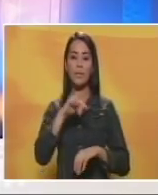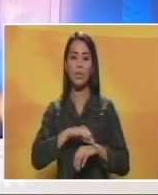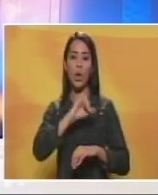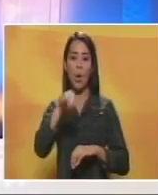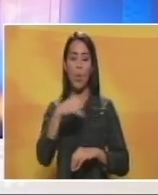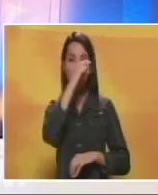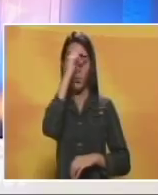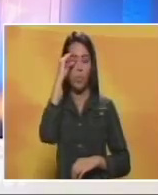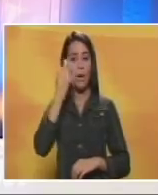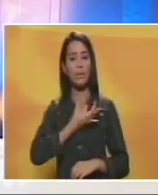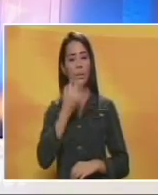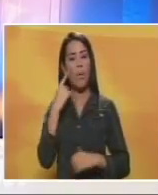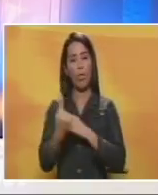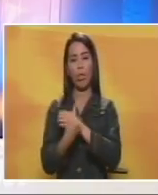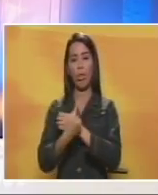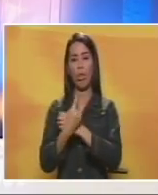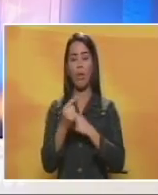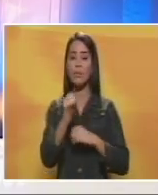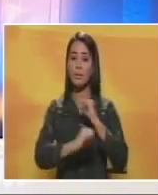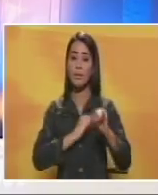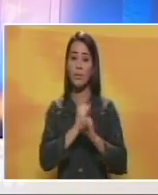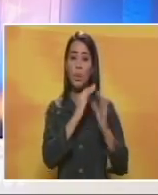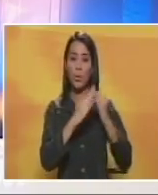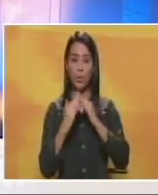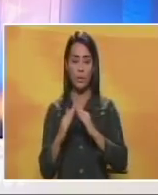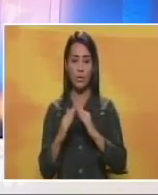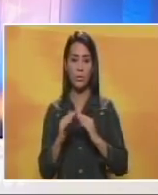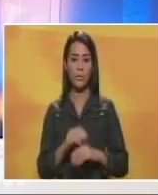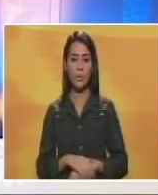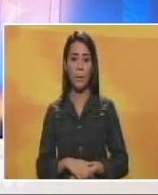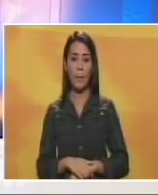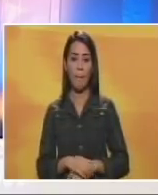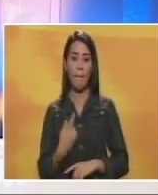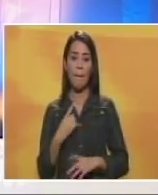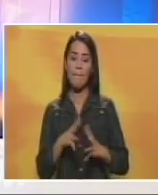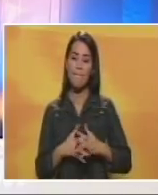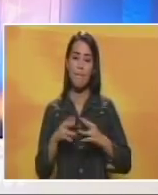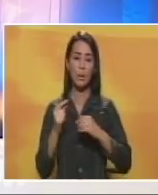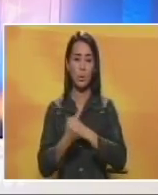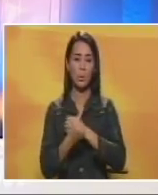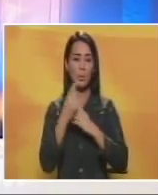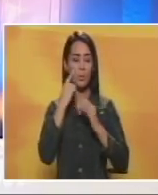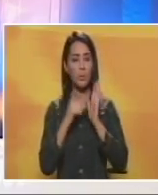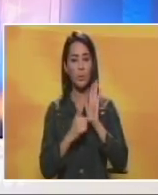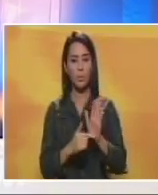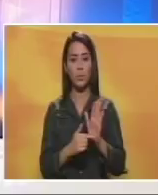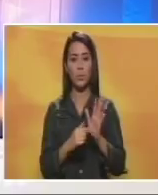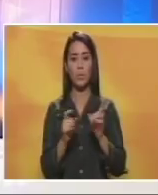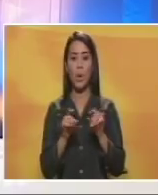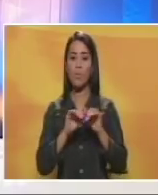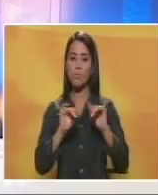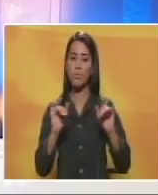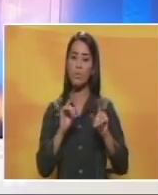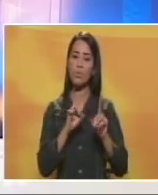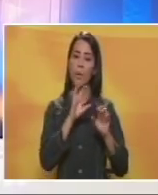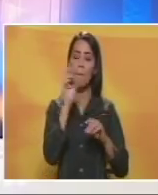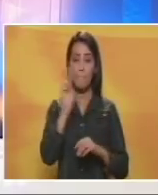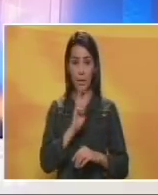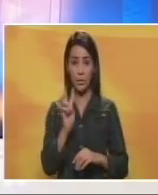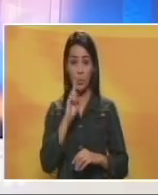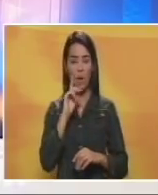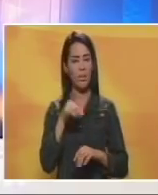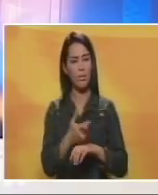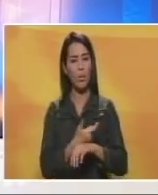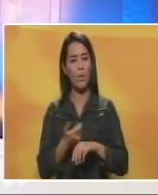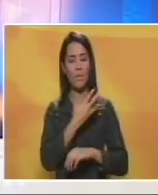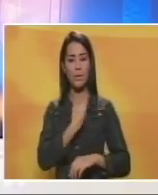Borges, aseguró que la presión internacional desde la Organización de Estados Americanos continúa evidenciando el aislamiento que sufre Venezuela, producto del gobierno